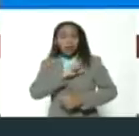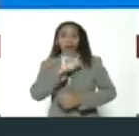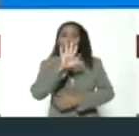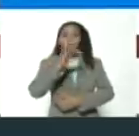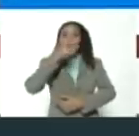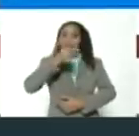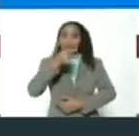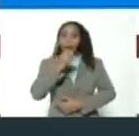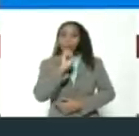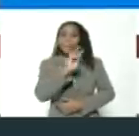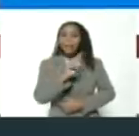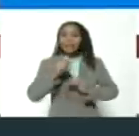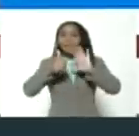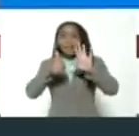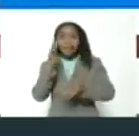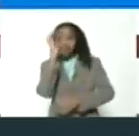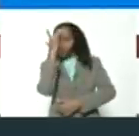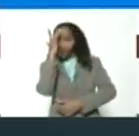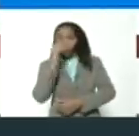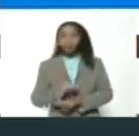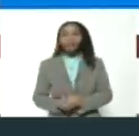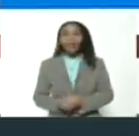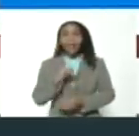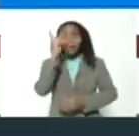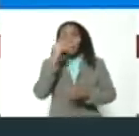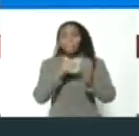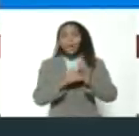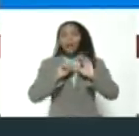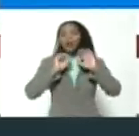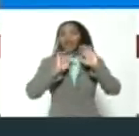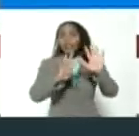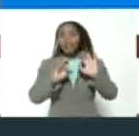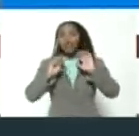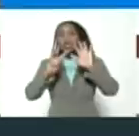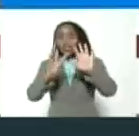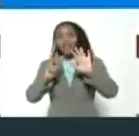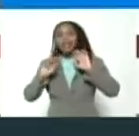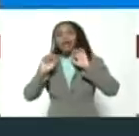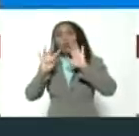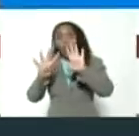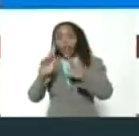tarde del 26 de febrero de 1989, domingo,